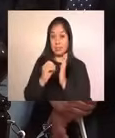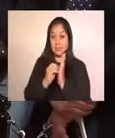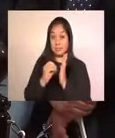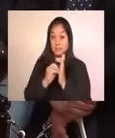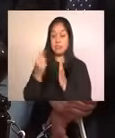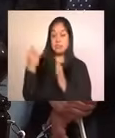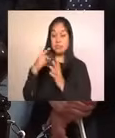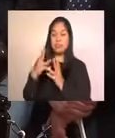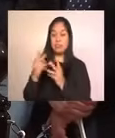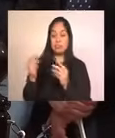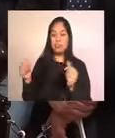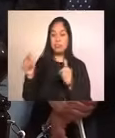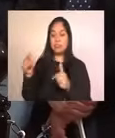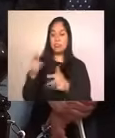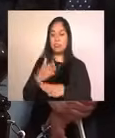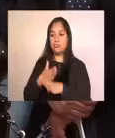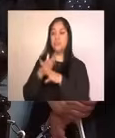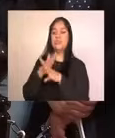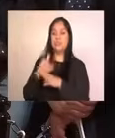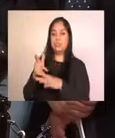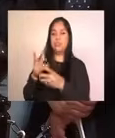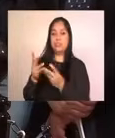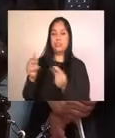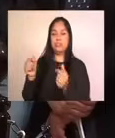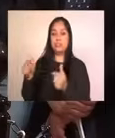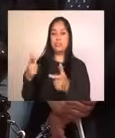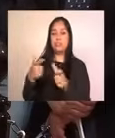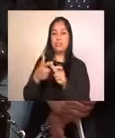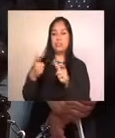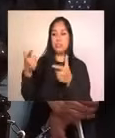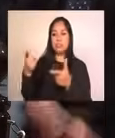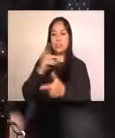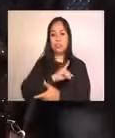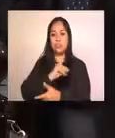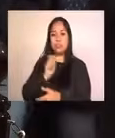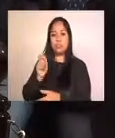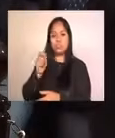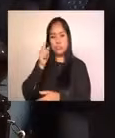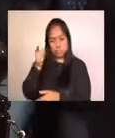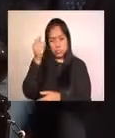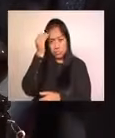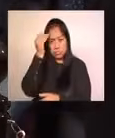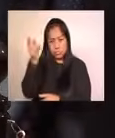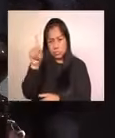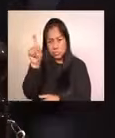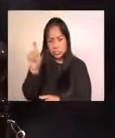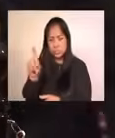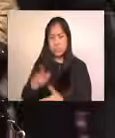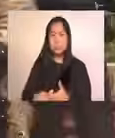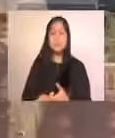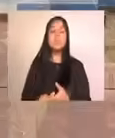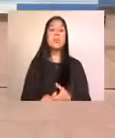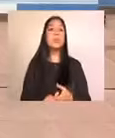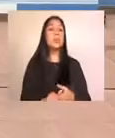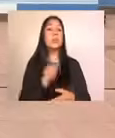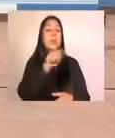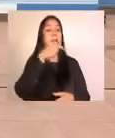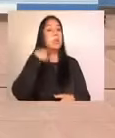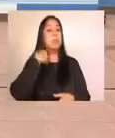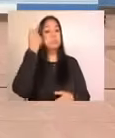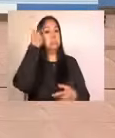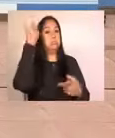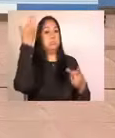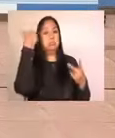resolver el amparo que enviaron a subsanar con los señores diputados. ¿Tiene conocimiento de eso, secretario? Mira, la última no tengo ningún